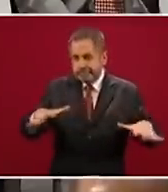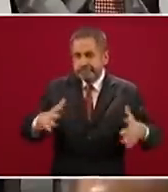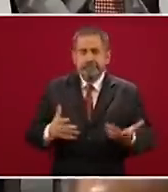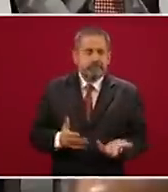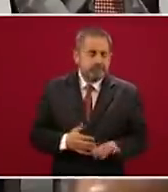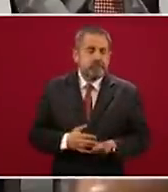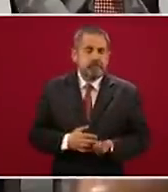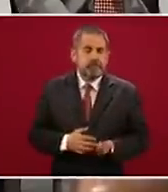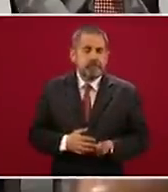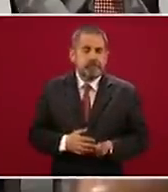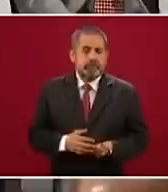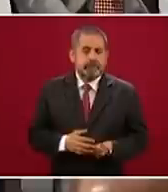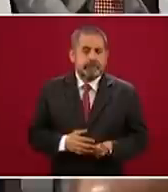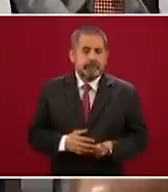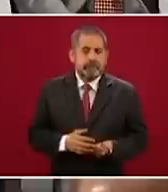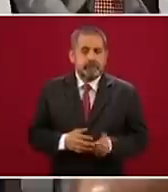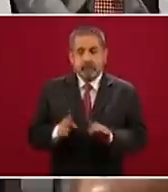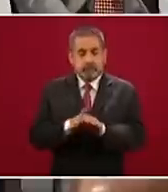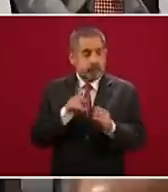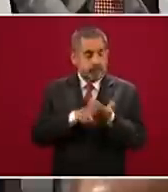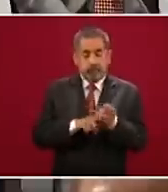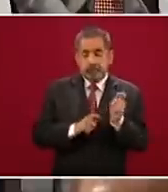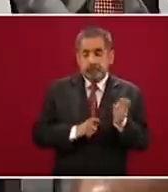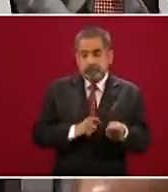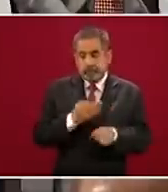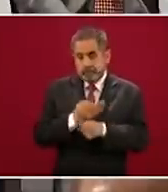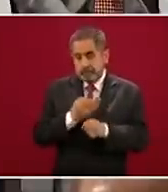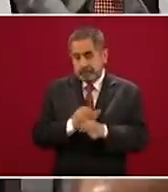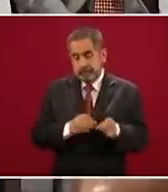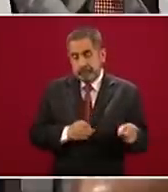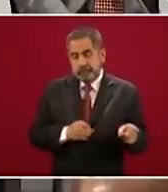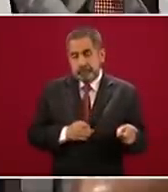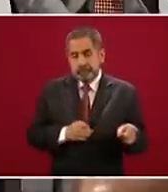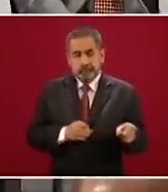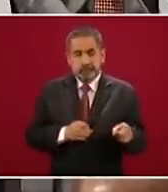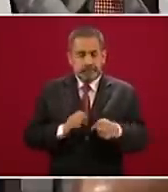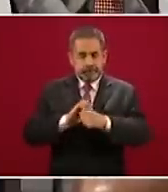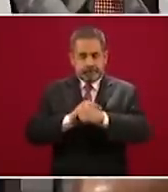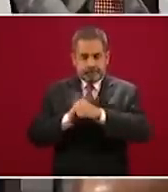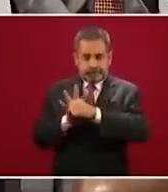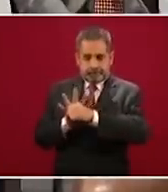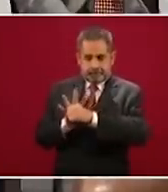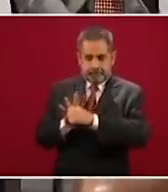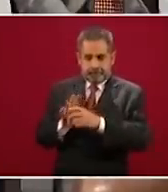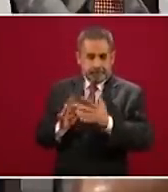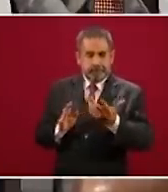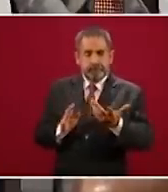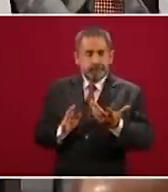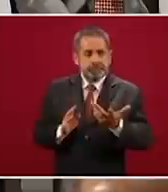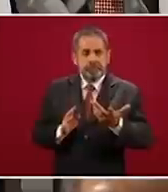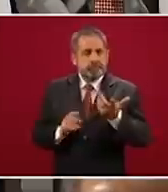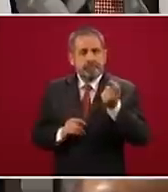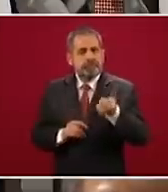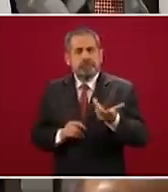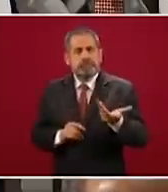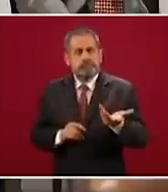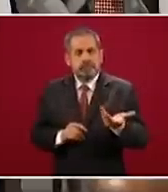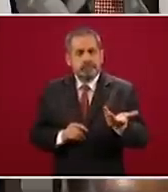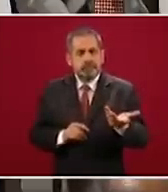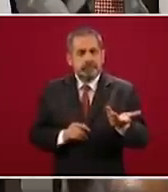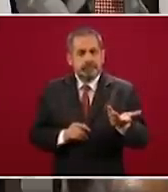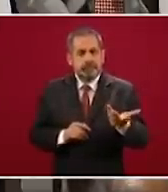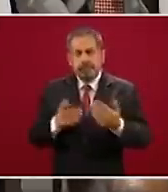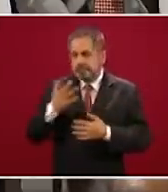Ahora que está esta situación del coronavirus, que nos